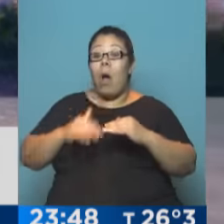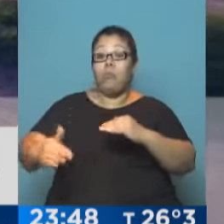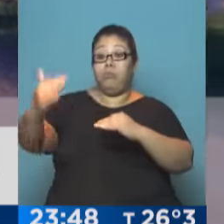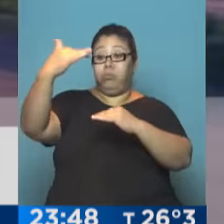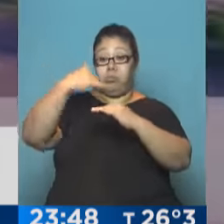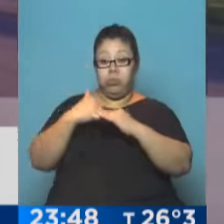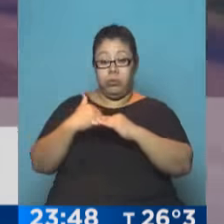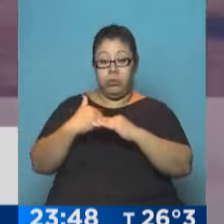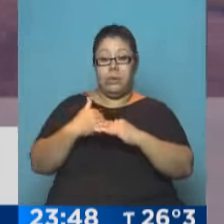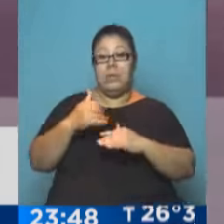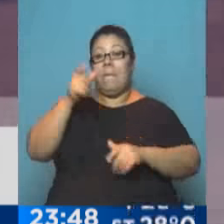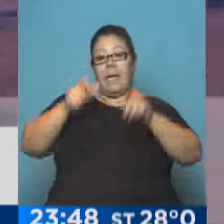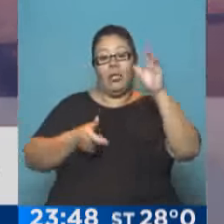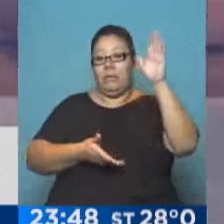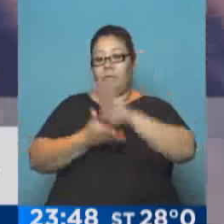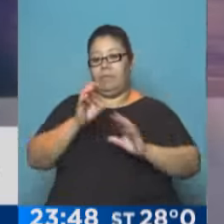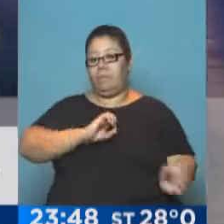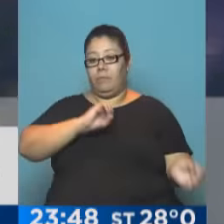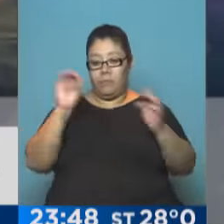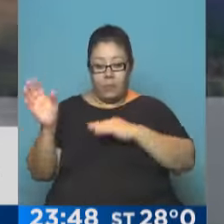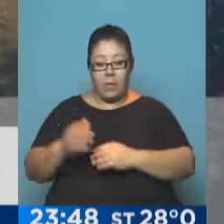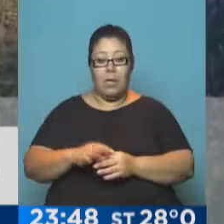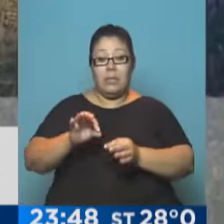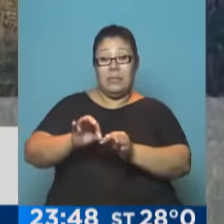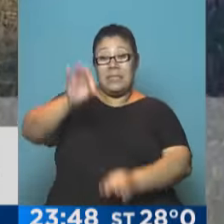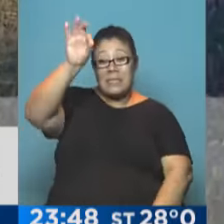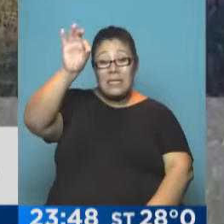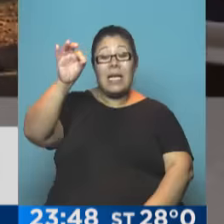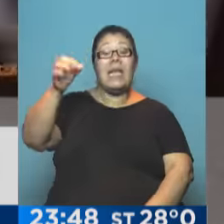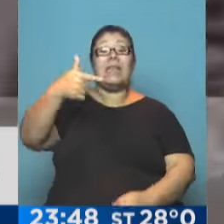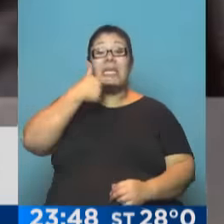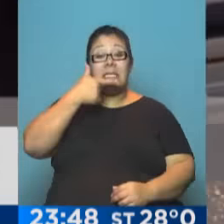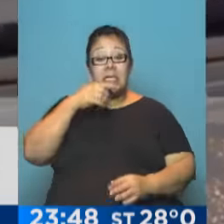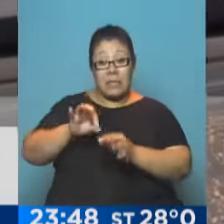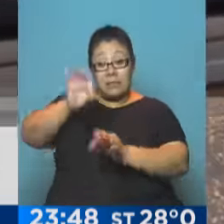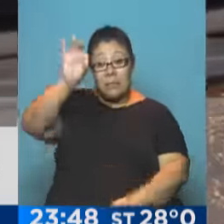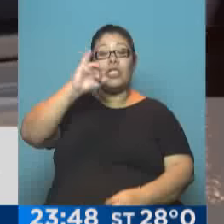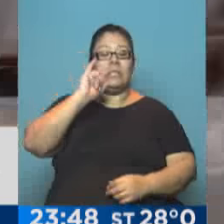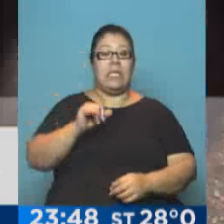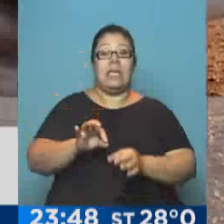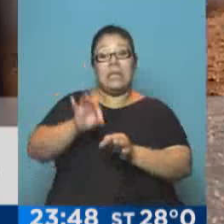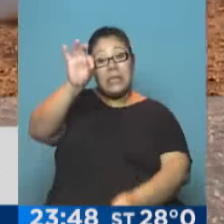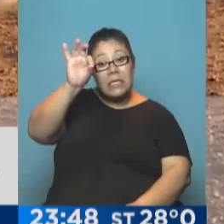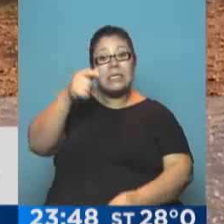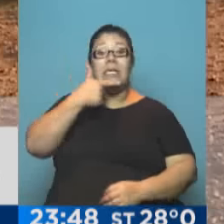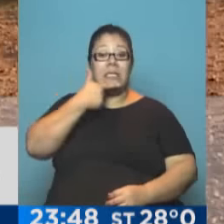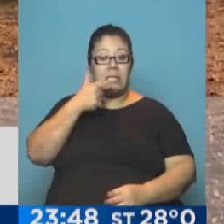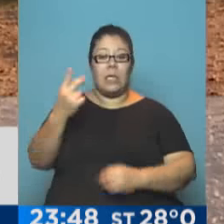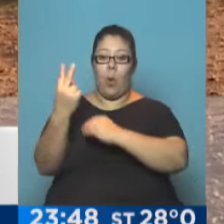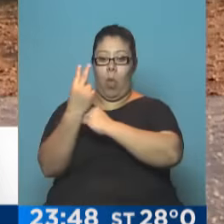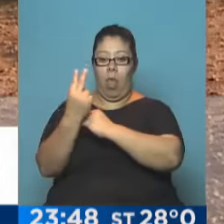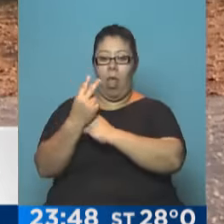hasta 17 metros, está protegido, ¿no? Sí, hasta esa altura sí estamos protegidos. Y ahora están más o menos